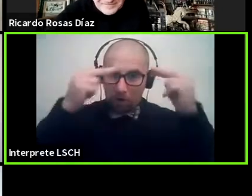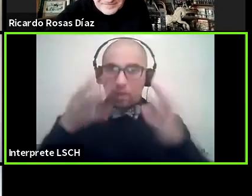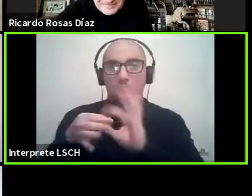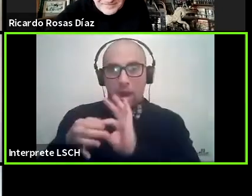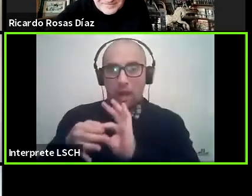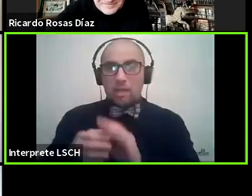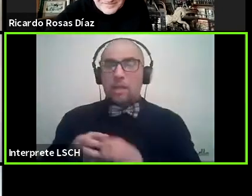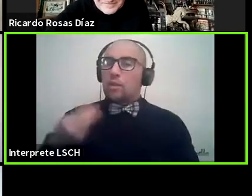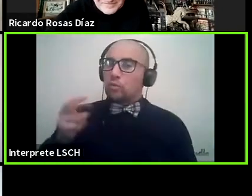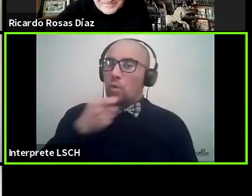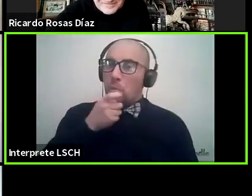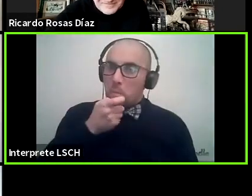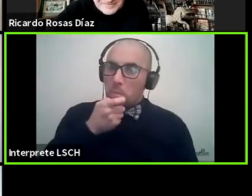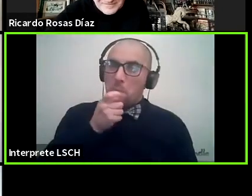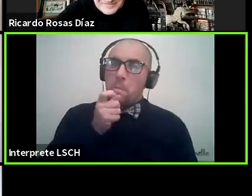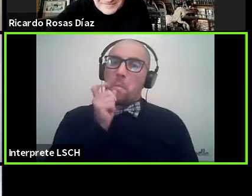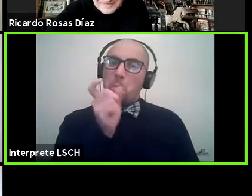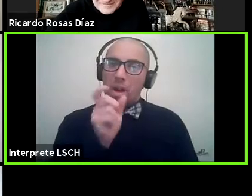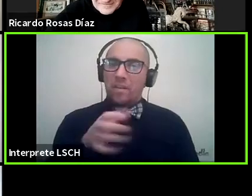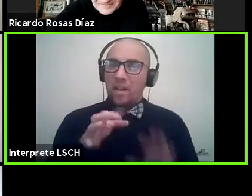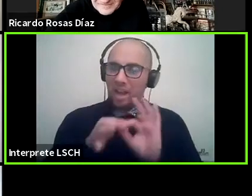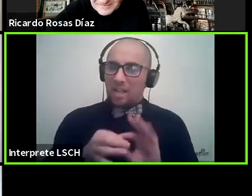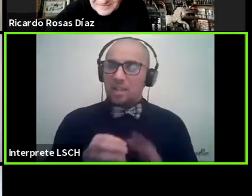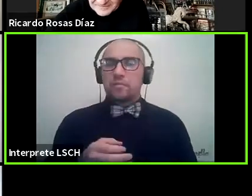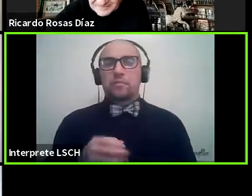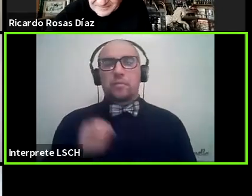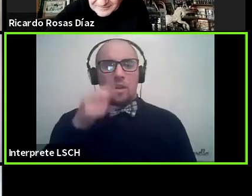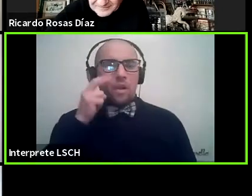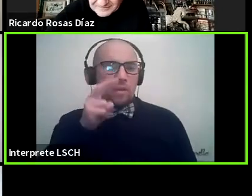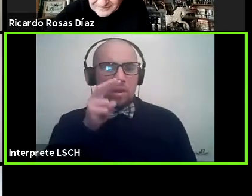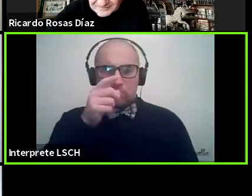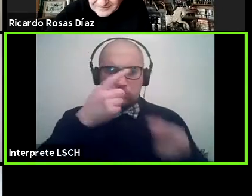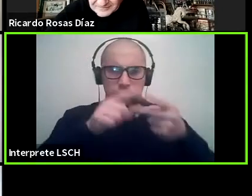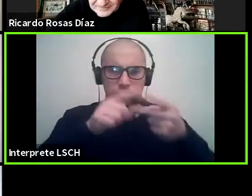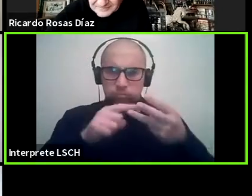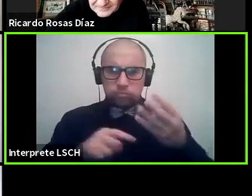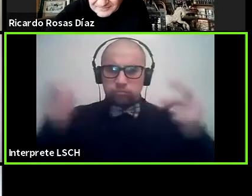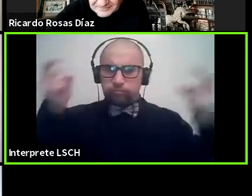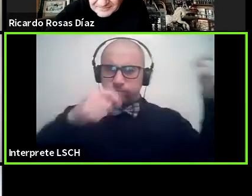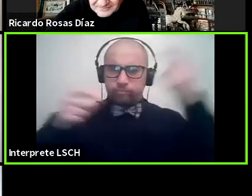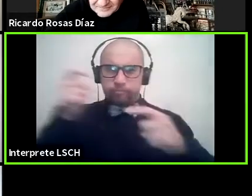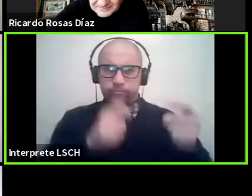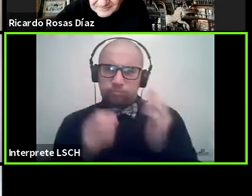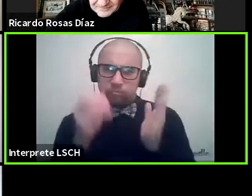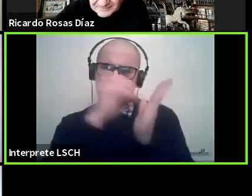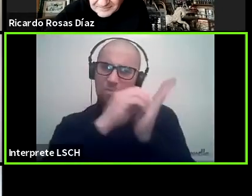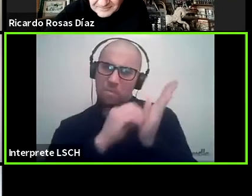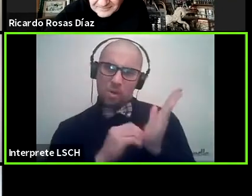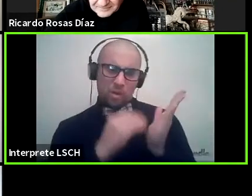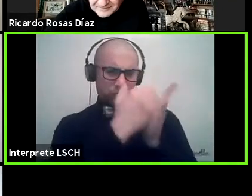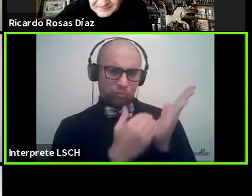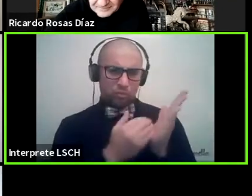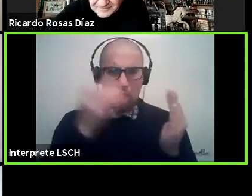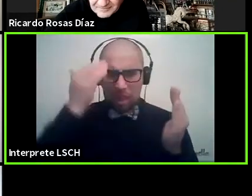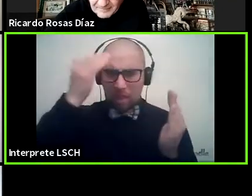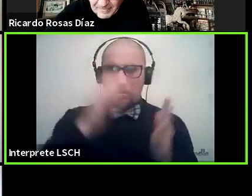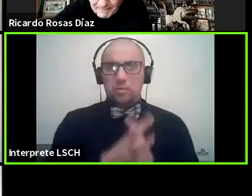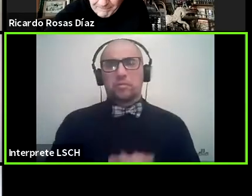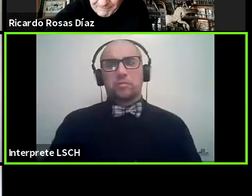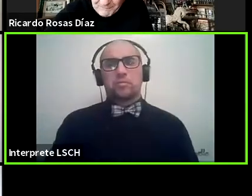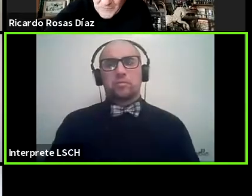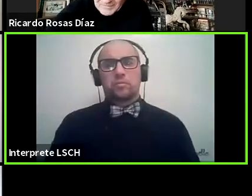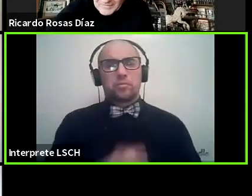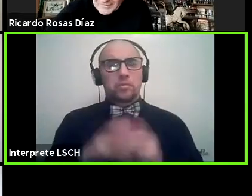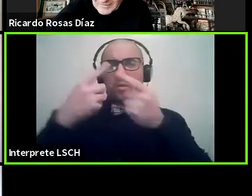gracias por tus palabras. Veo acá increíble cómo nos están llegando mensajes y saludos